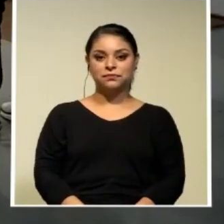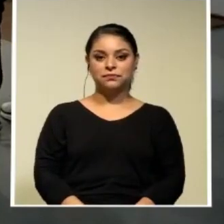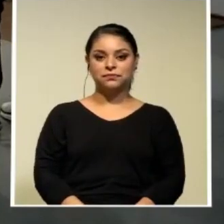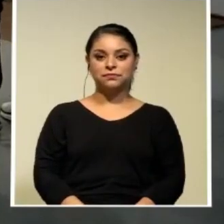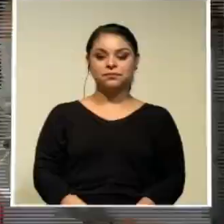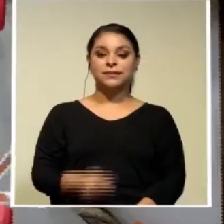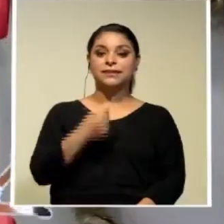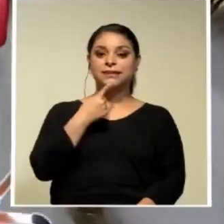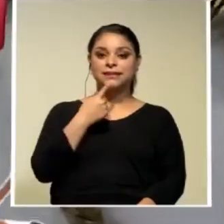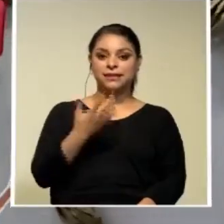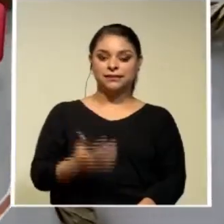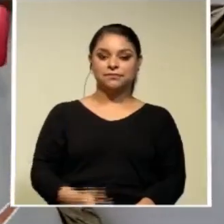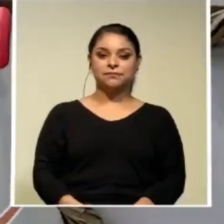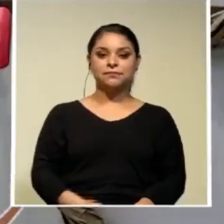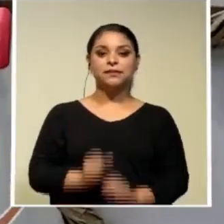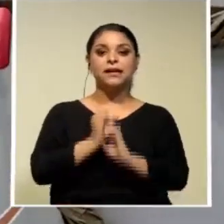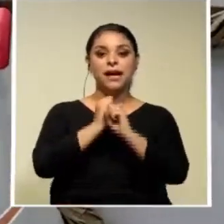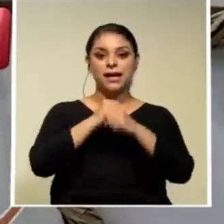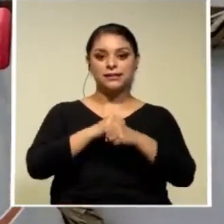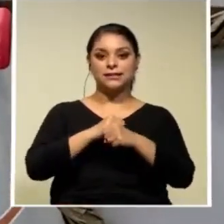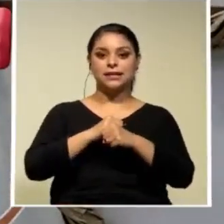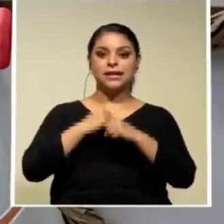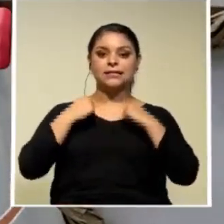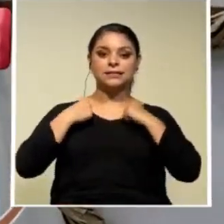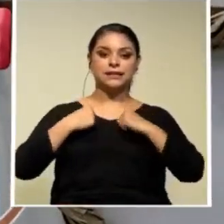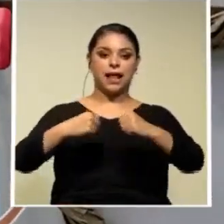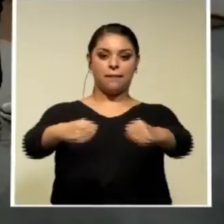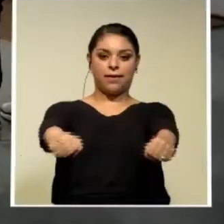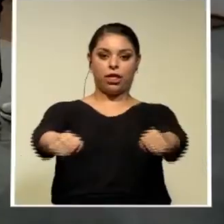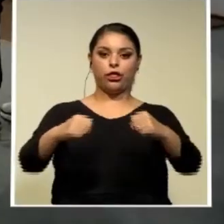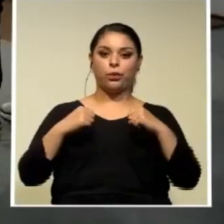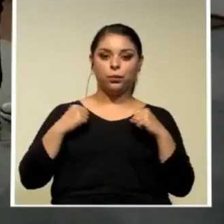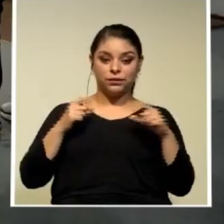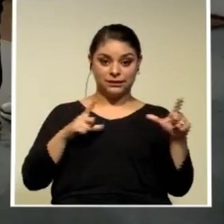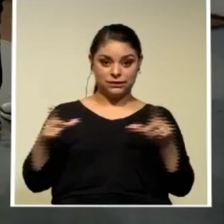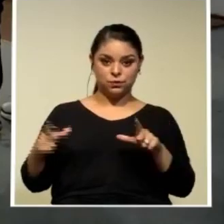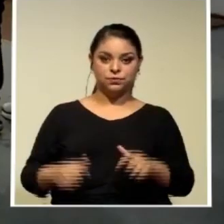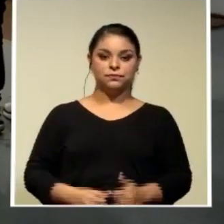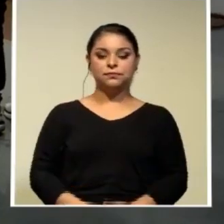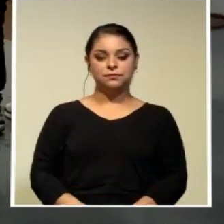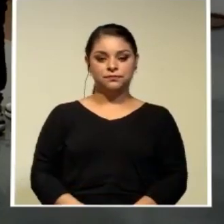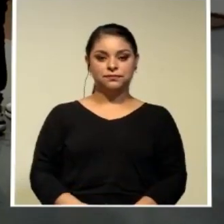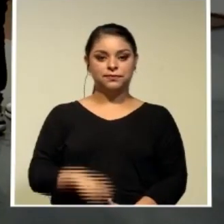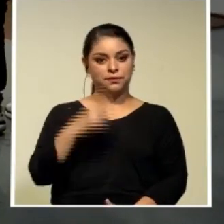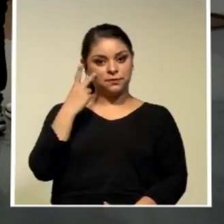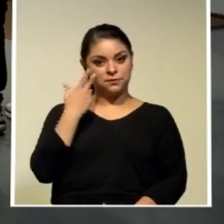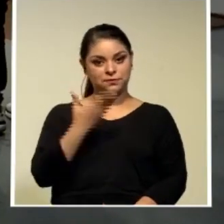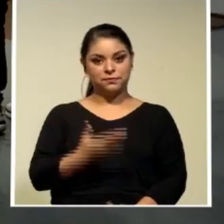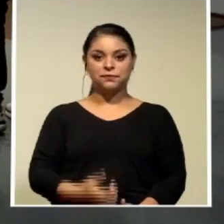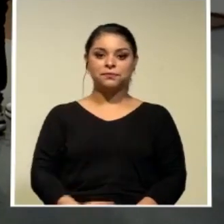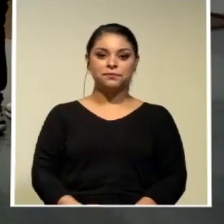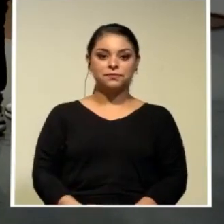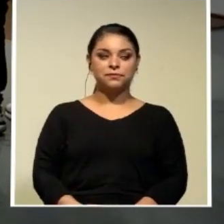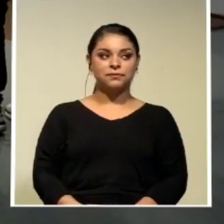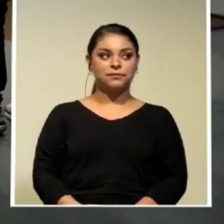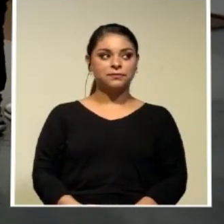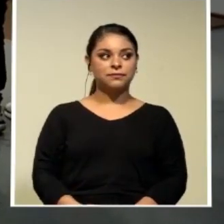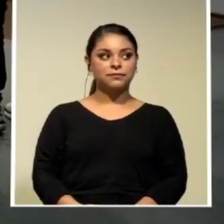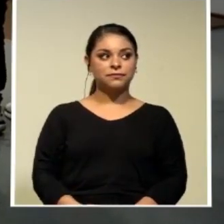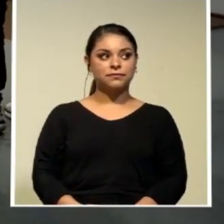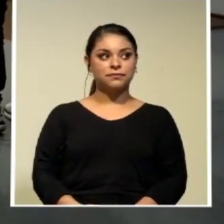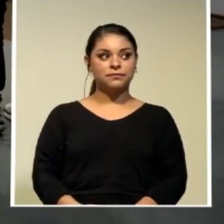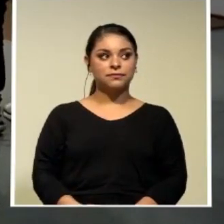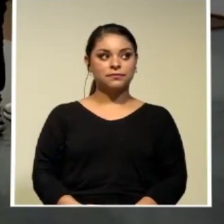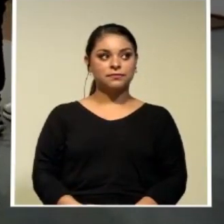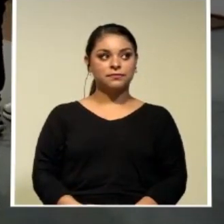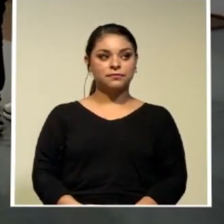Ok, dice, realiza un estiramiento. ¿Estás listo, caballito? Vamos a realizar un estiramiento. Ay, no puedo con el caballito,